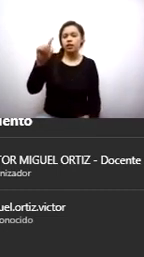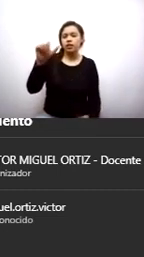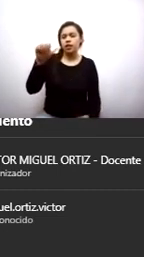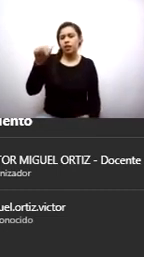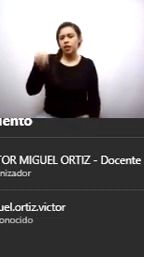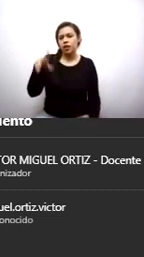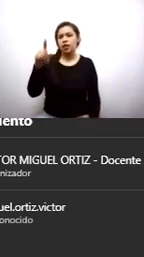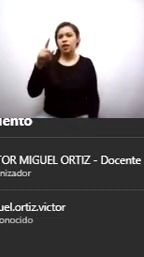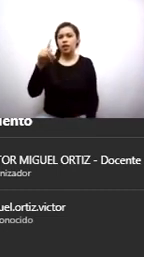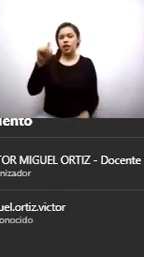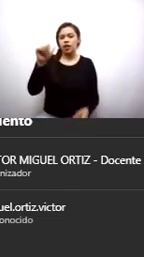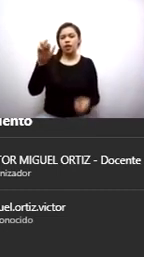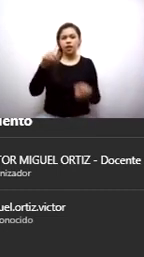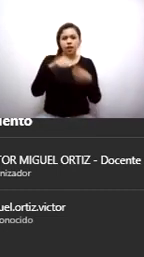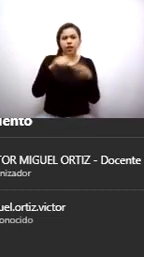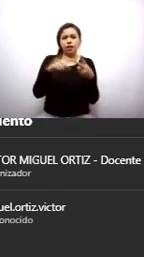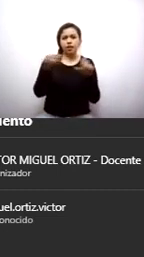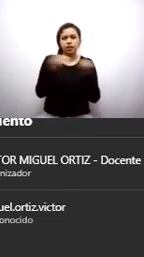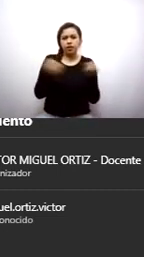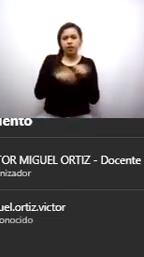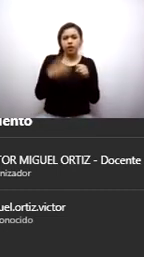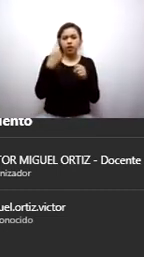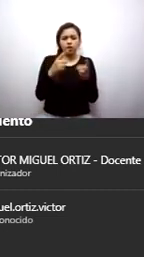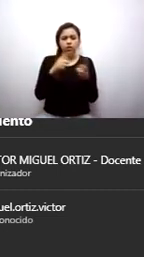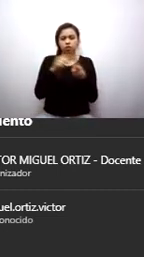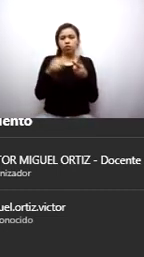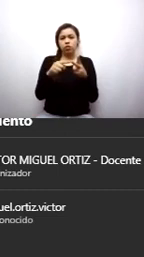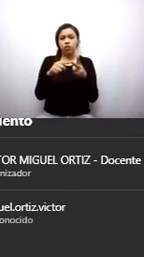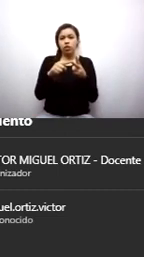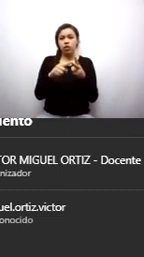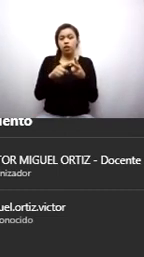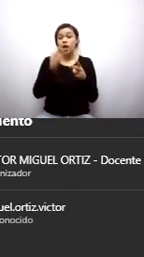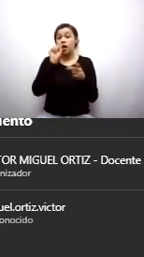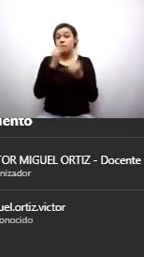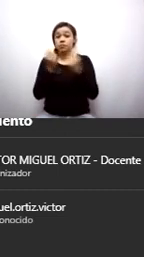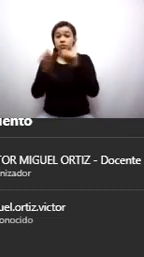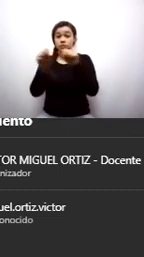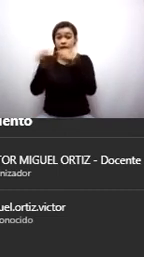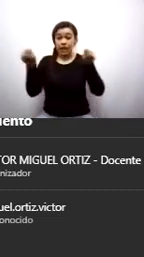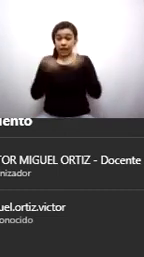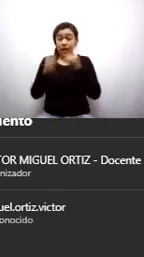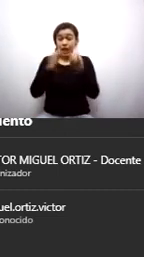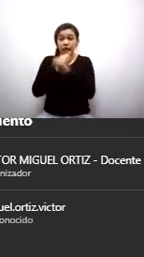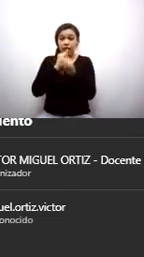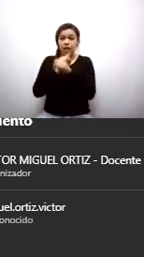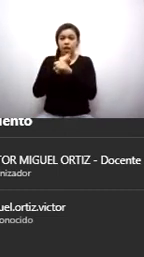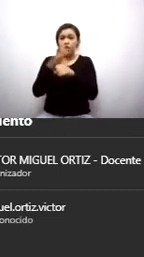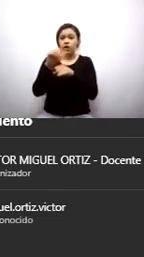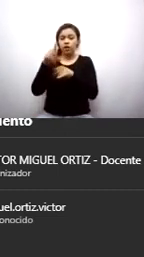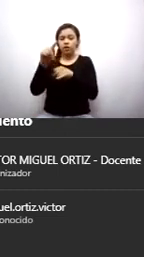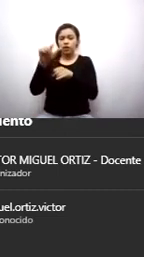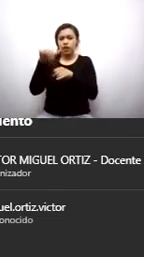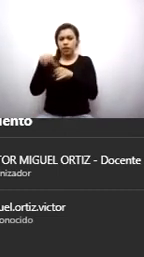sala 1 y yo estoy en un canal privado en la misma aula digital con Cristina. De esta